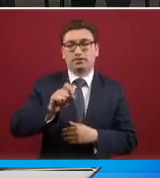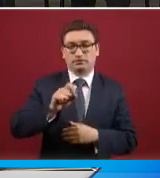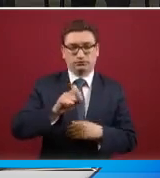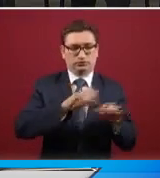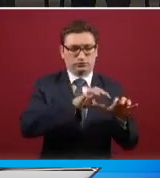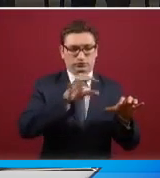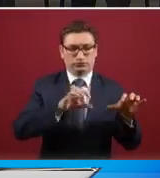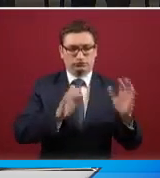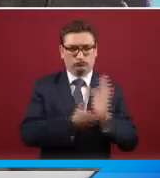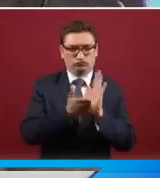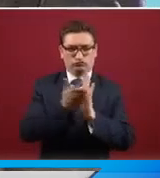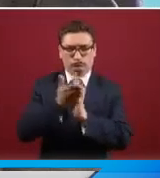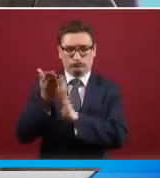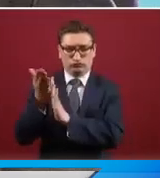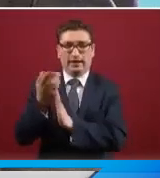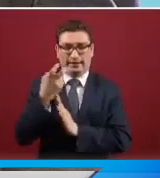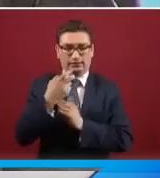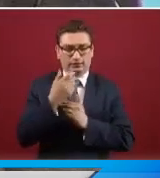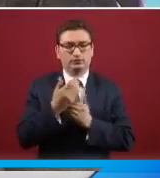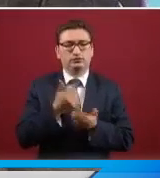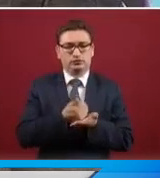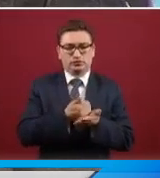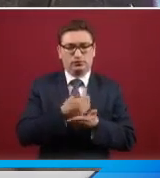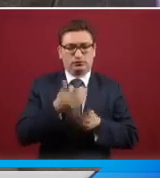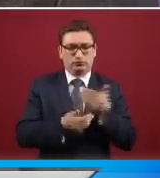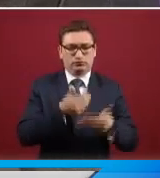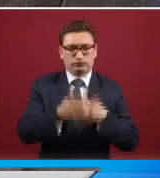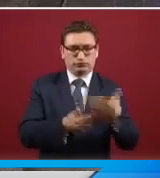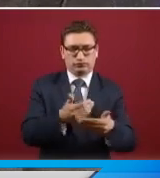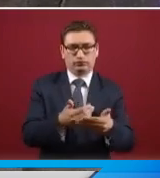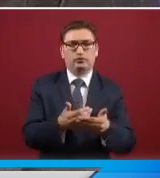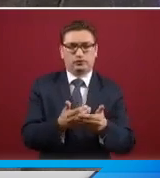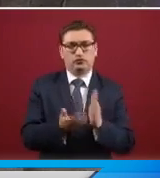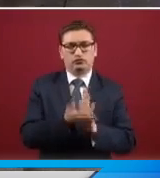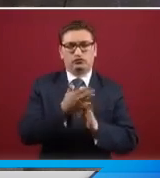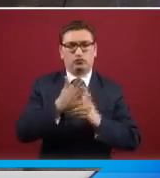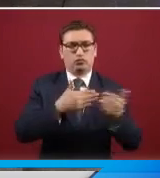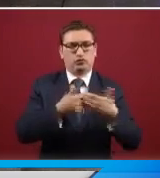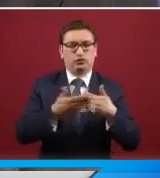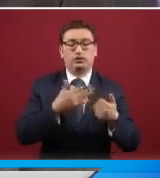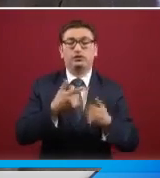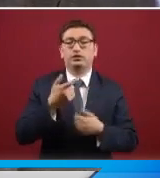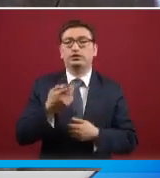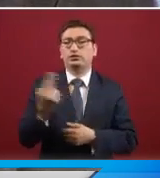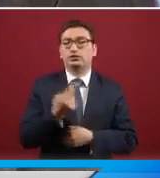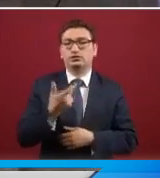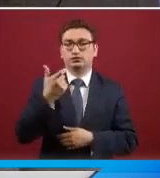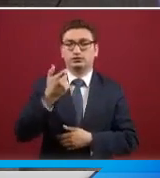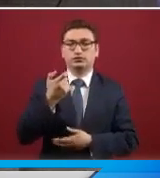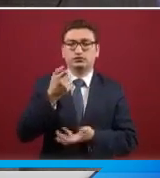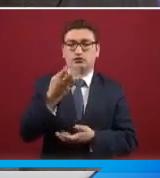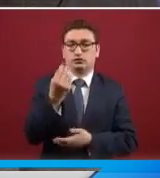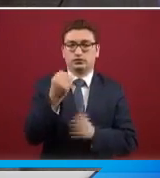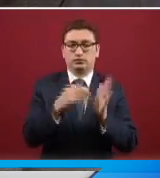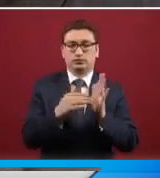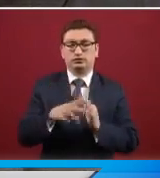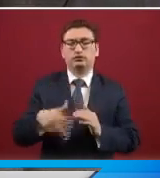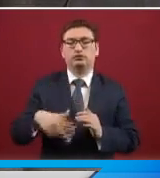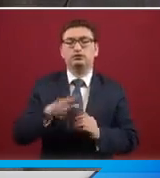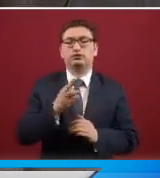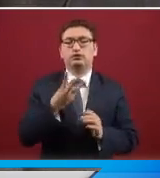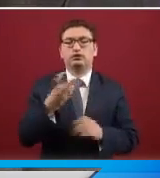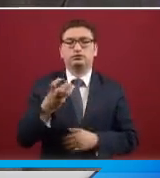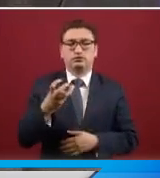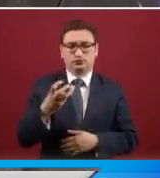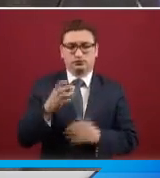puntos de interrupción. Al día de hoy son 7 puntos pendientes. Su modernización ha tenido demoras por la interferencia entre contratistas en diversos